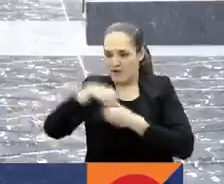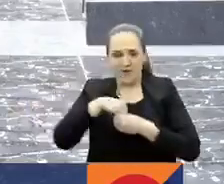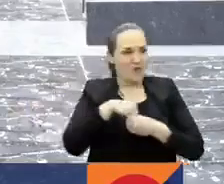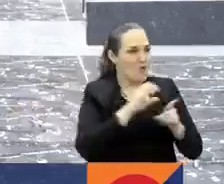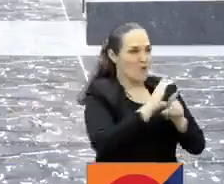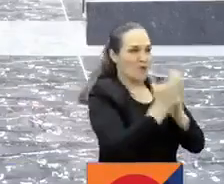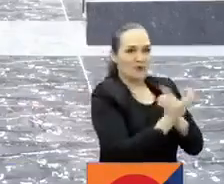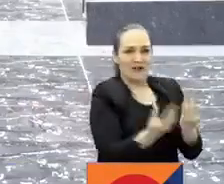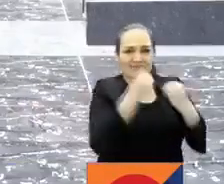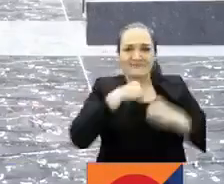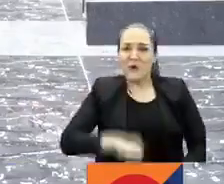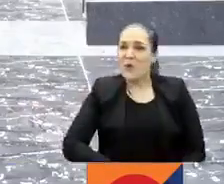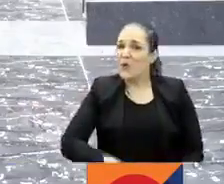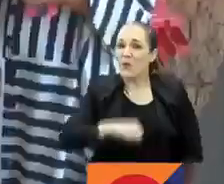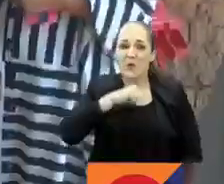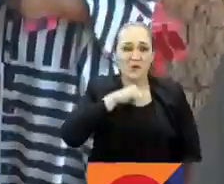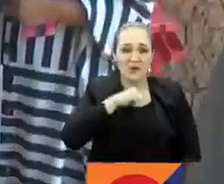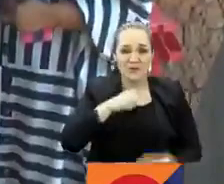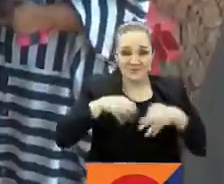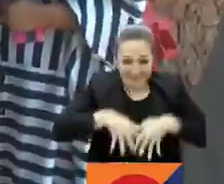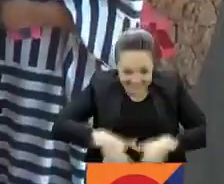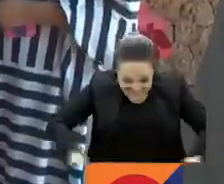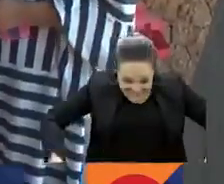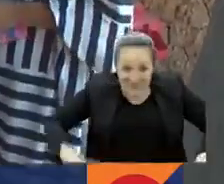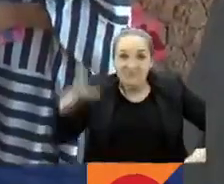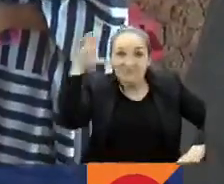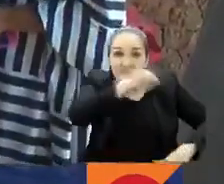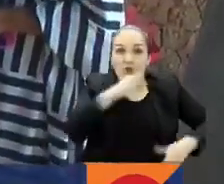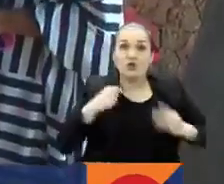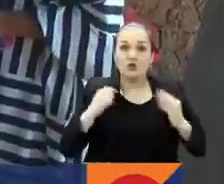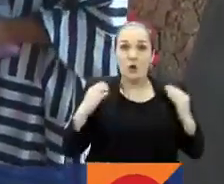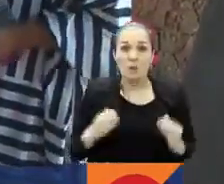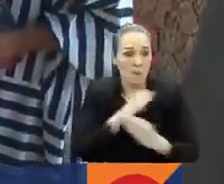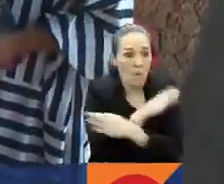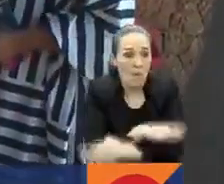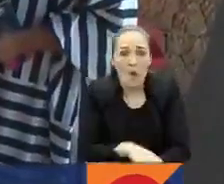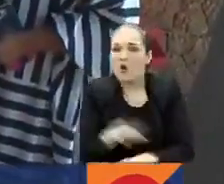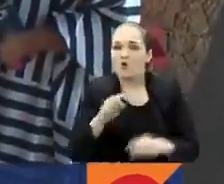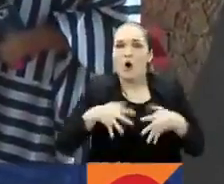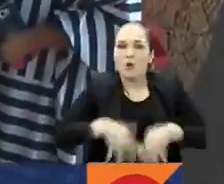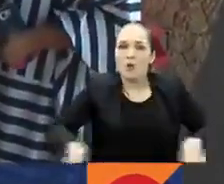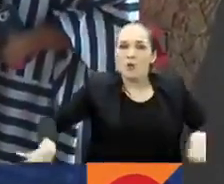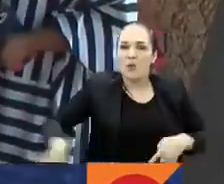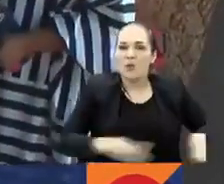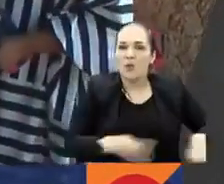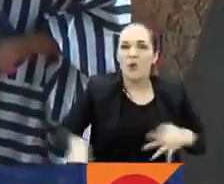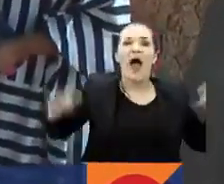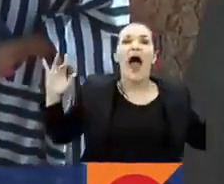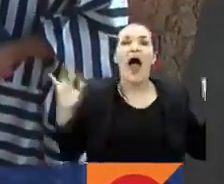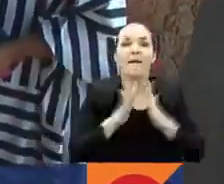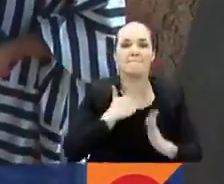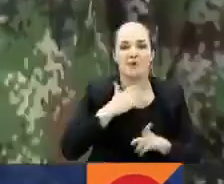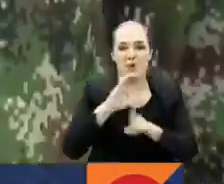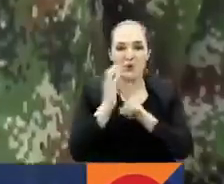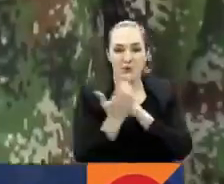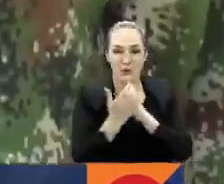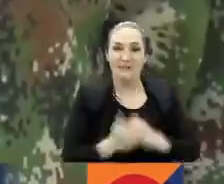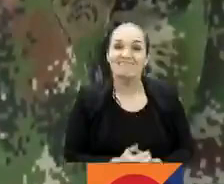esta manta, para mí lo representa todo. Hoy, desde el ejército, continúa trabajando por su comunidad y cumple el